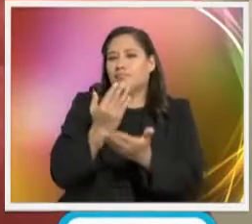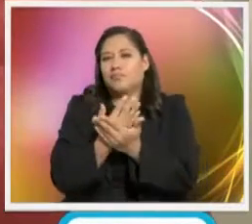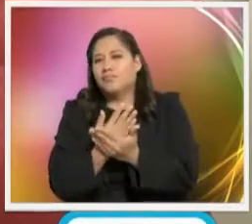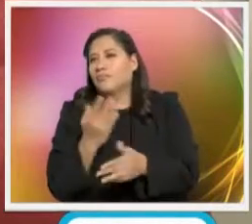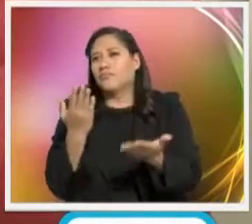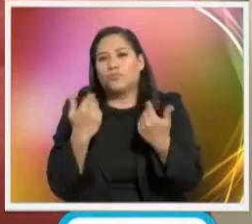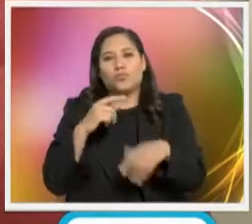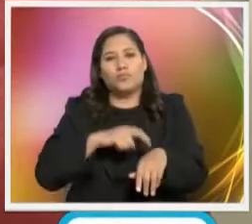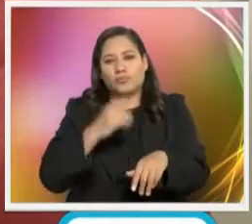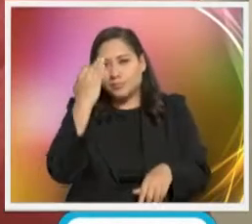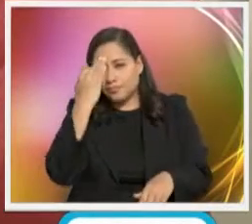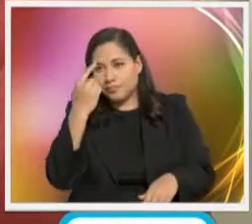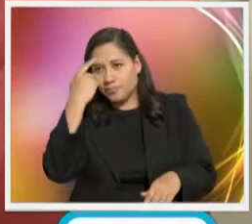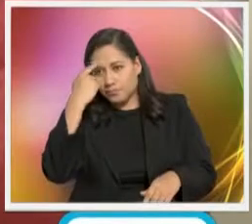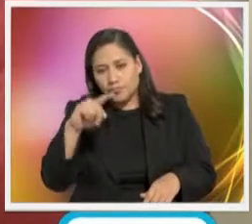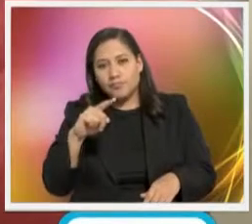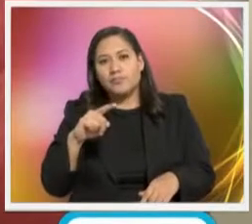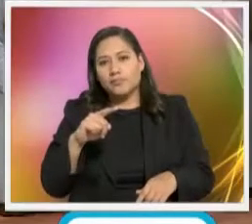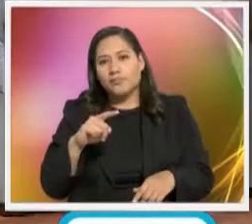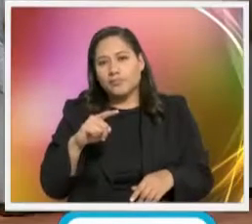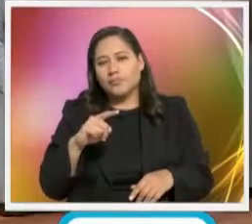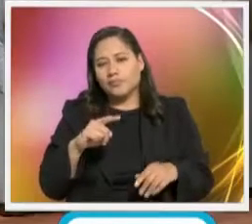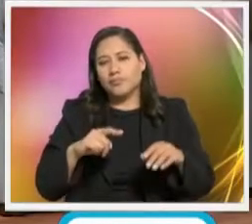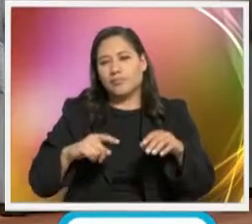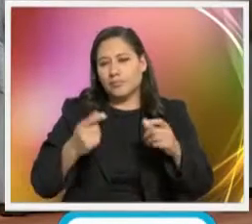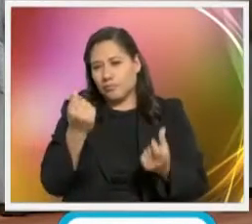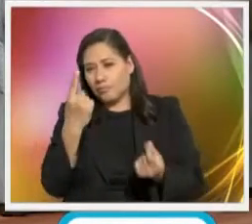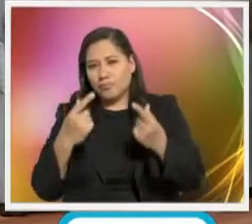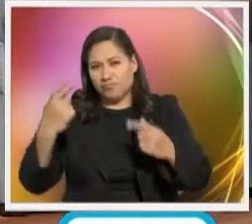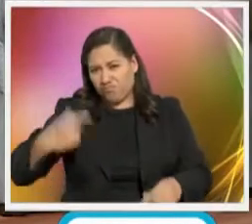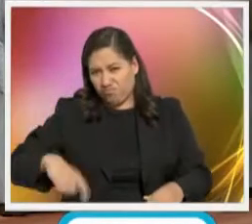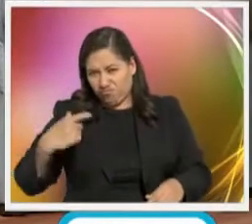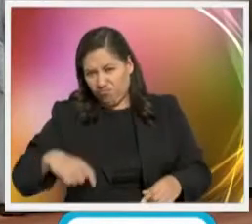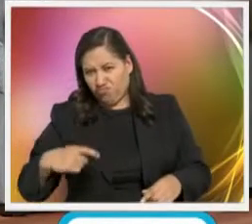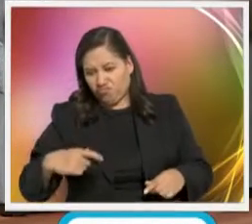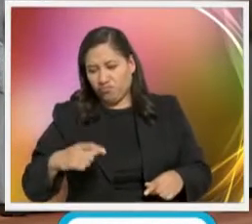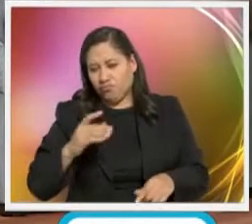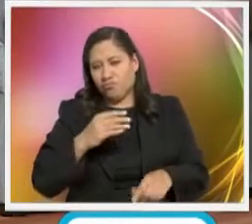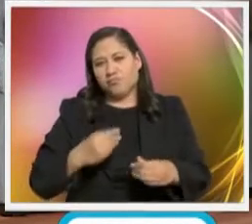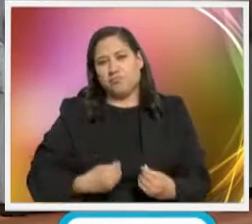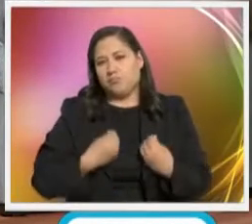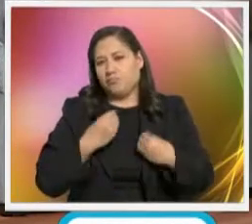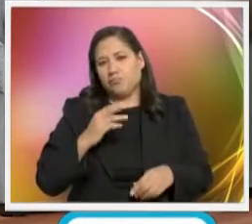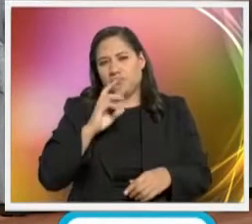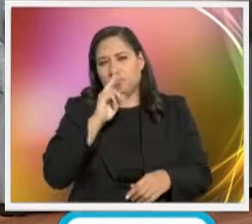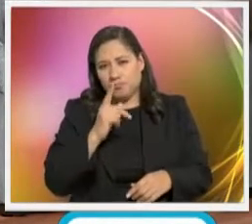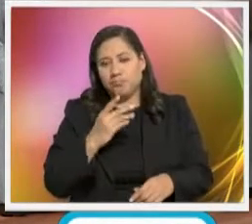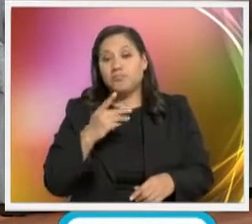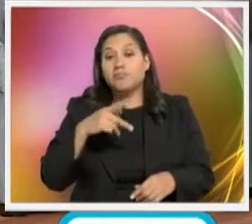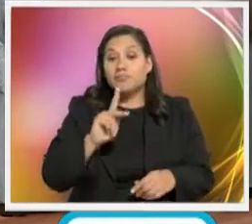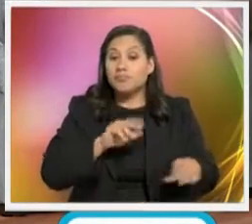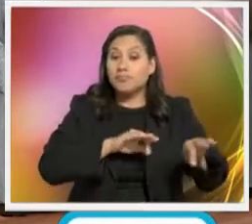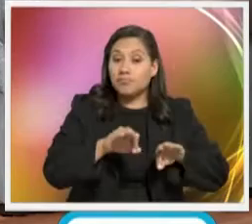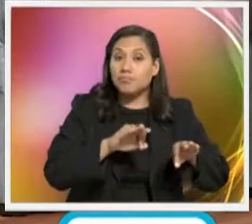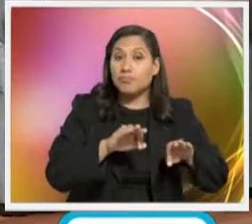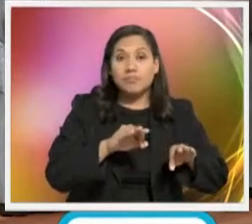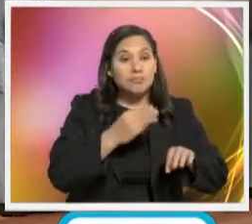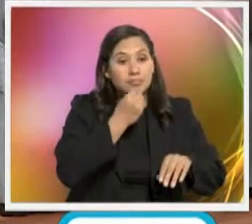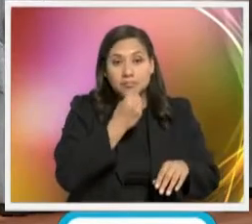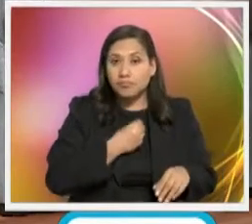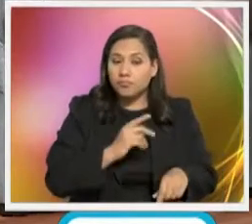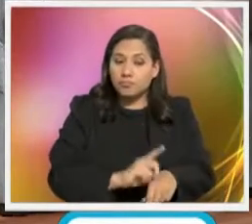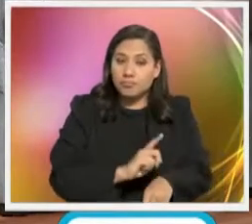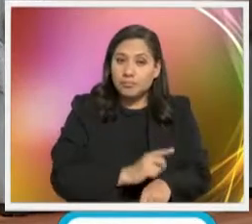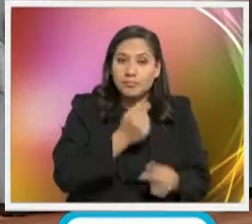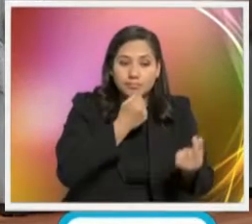tengo tiempo para, a lo mejor ciertas clases nobles que tenían la vida un poco más resuelta, pero los que tenían que trabajar, pues trabajaban desde